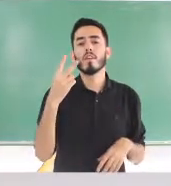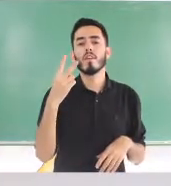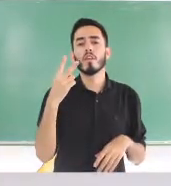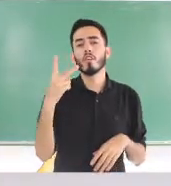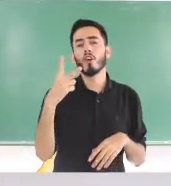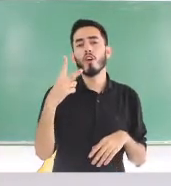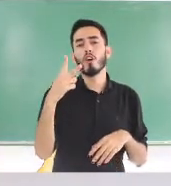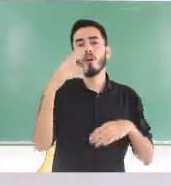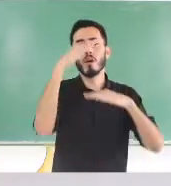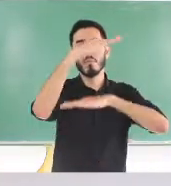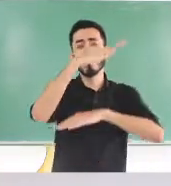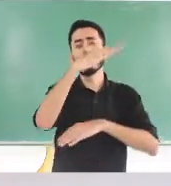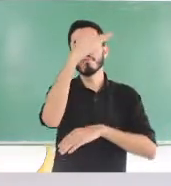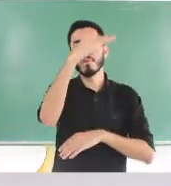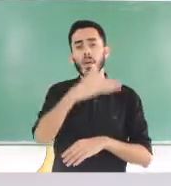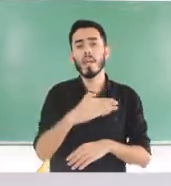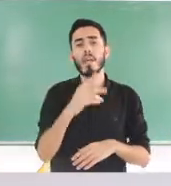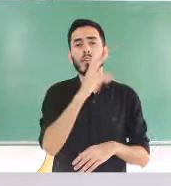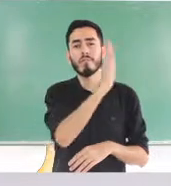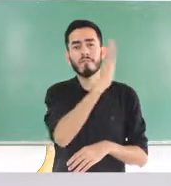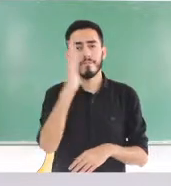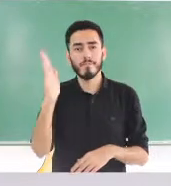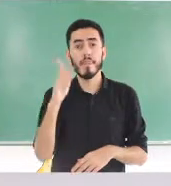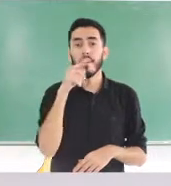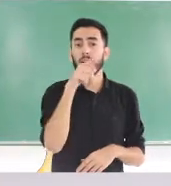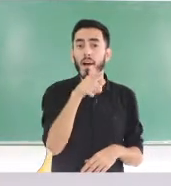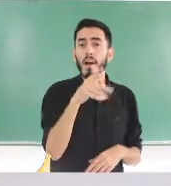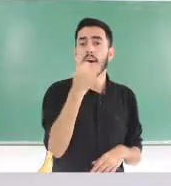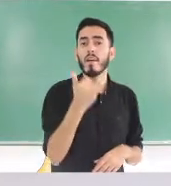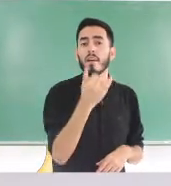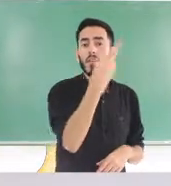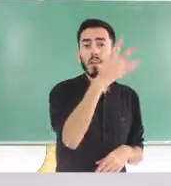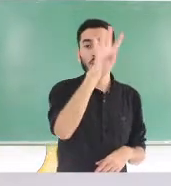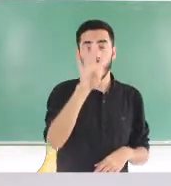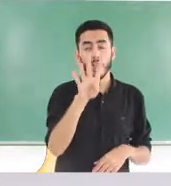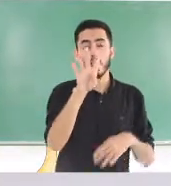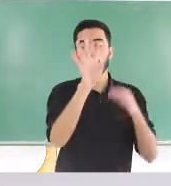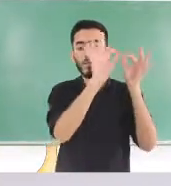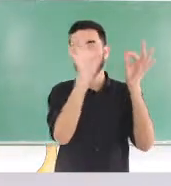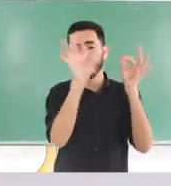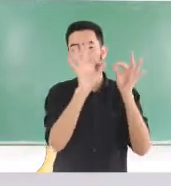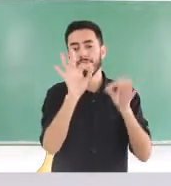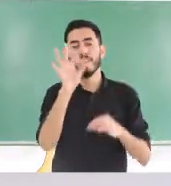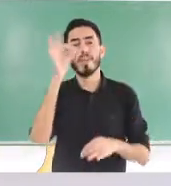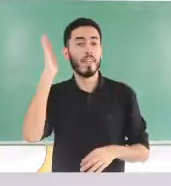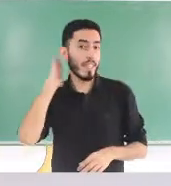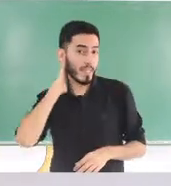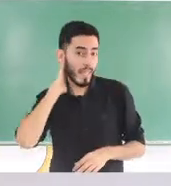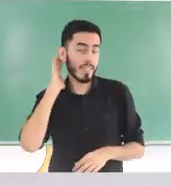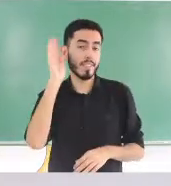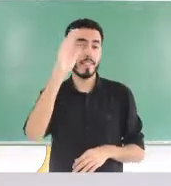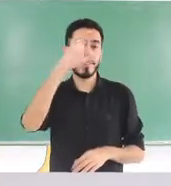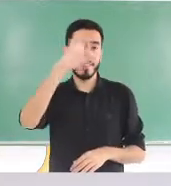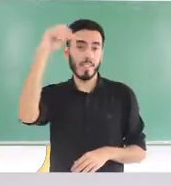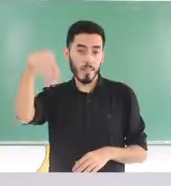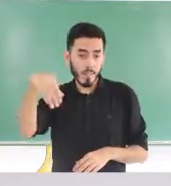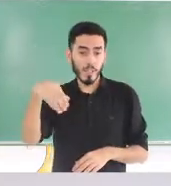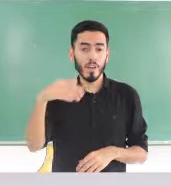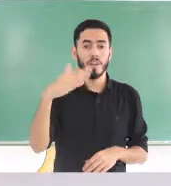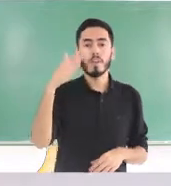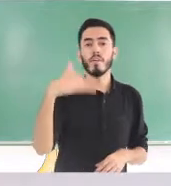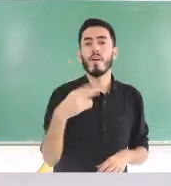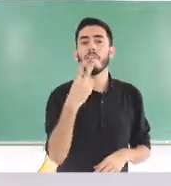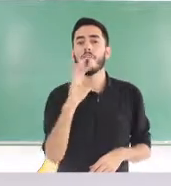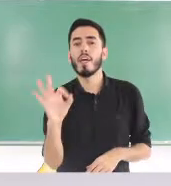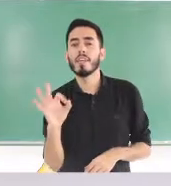y dos transversales. En este caso tenemos 24 centímetros, 16 centímetros y 20 centímetros. ¿Qué es lo que